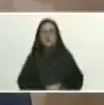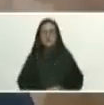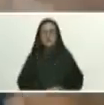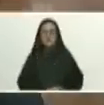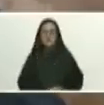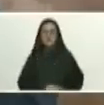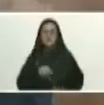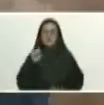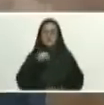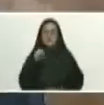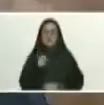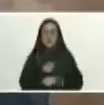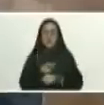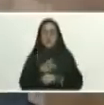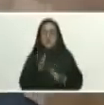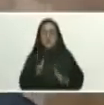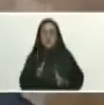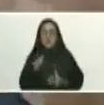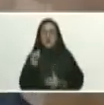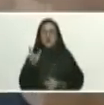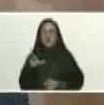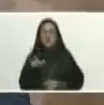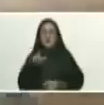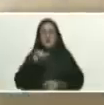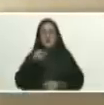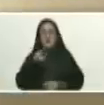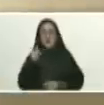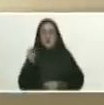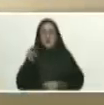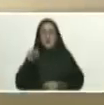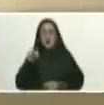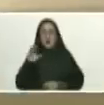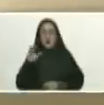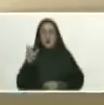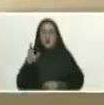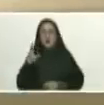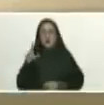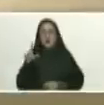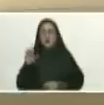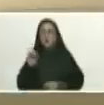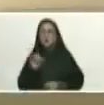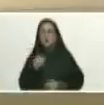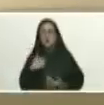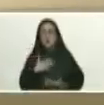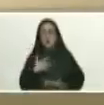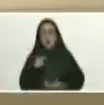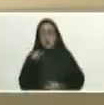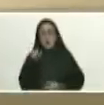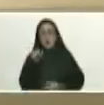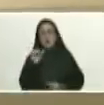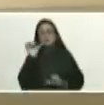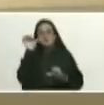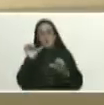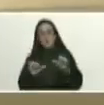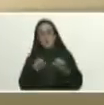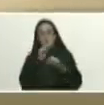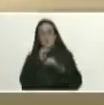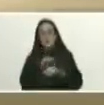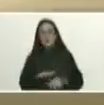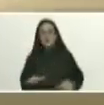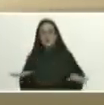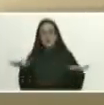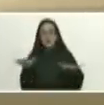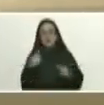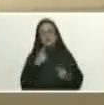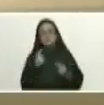es, gobernadora, y aquí también está el señor Juan Carlos Ledesma. Yo quisiera que él le transmitiera también su mensaje, que